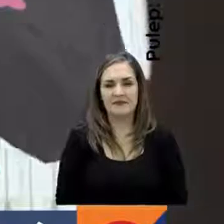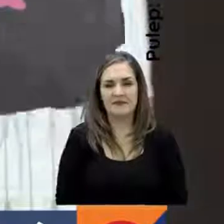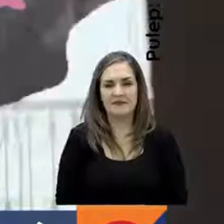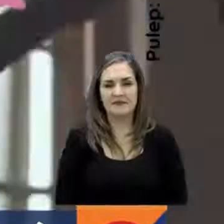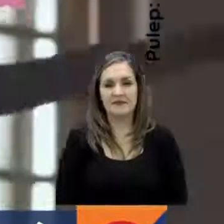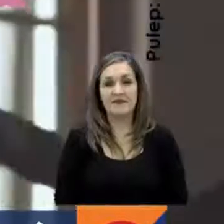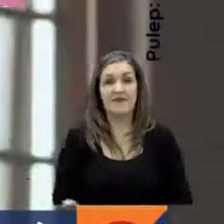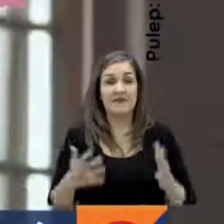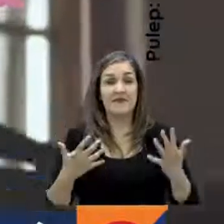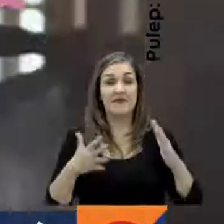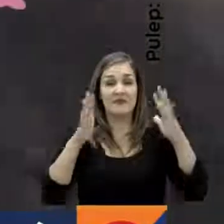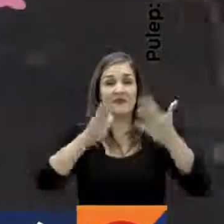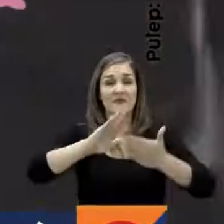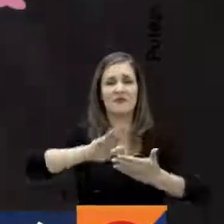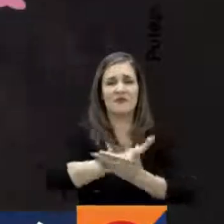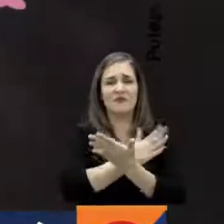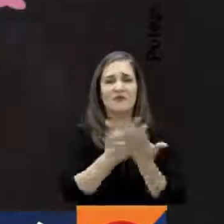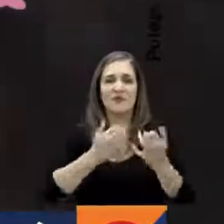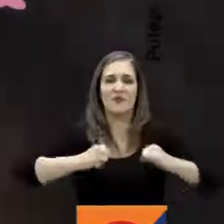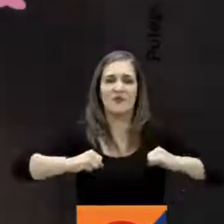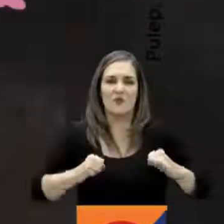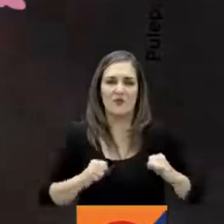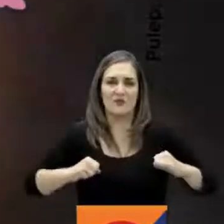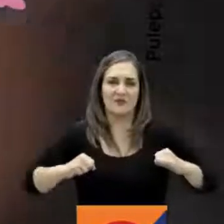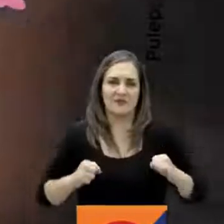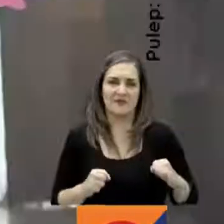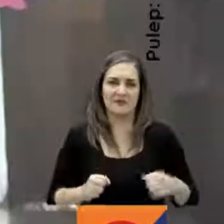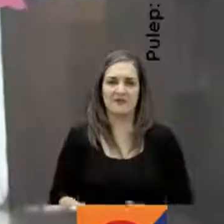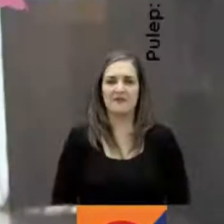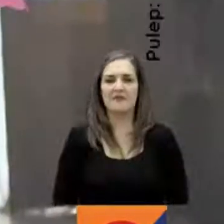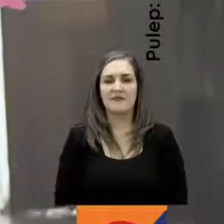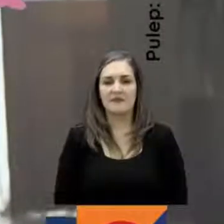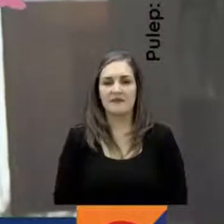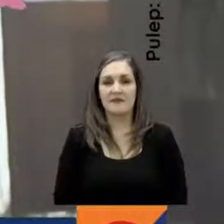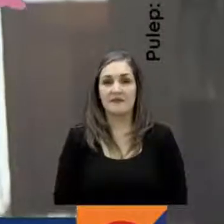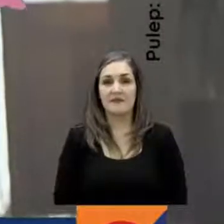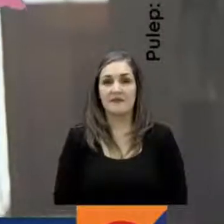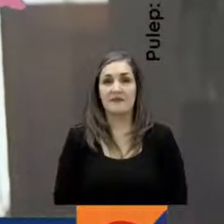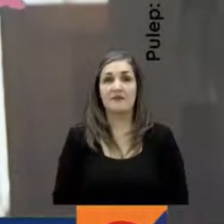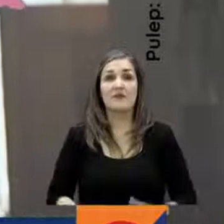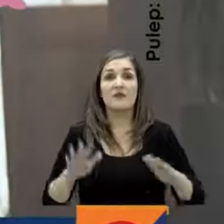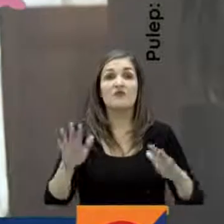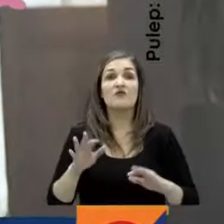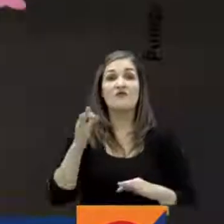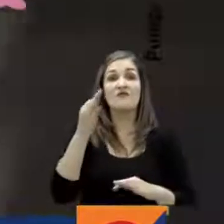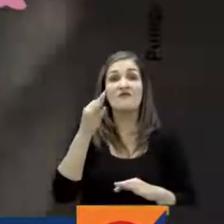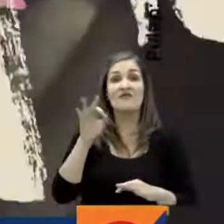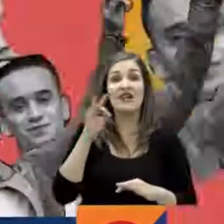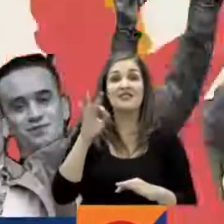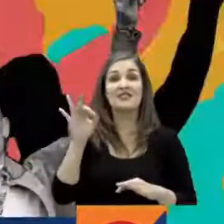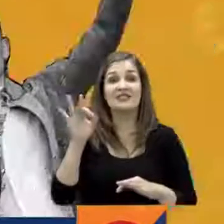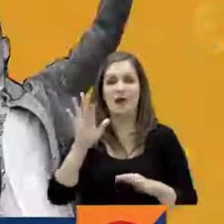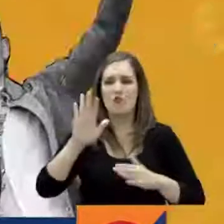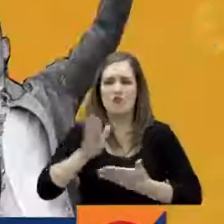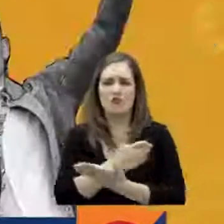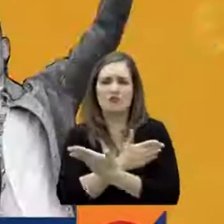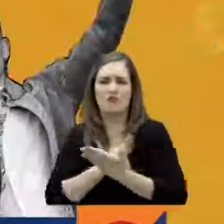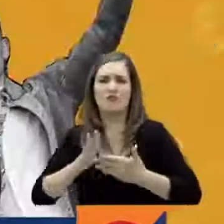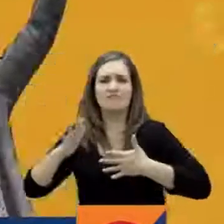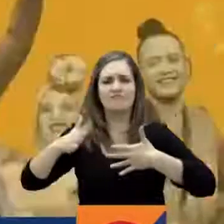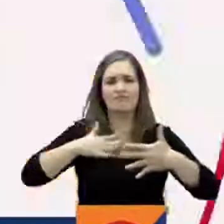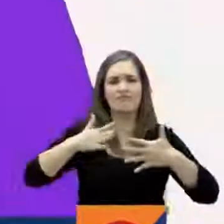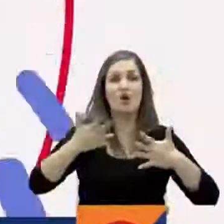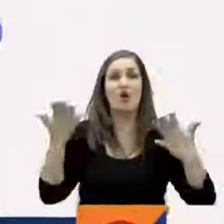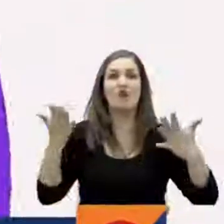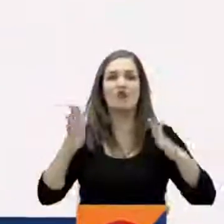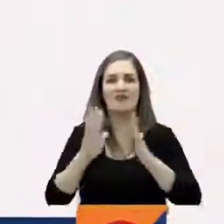La fiesta de la música inicia en Bogotá. La celebración de origen francés se toma la capital. El teatro La Media Torta